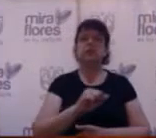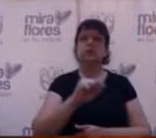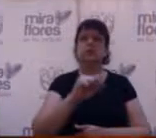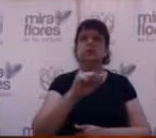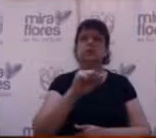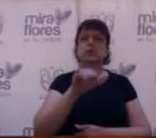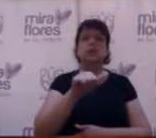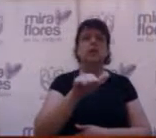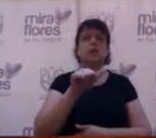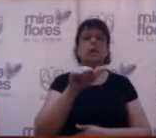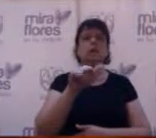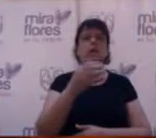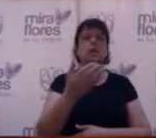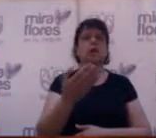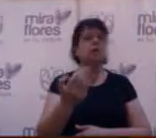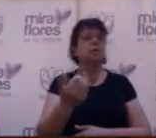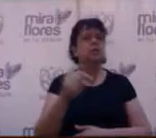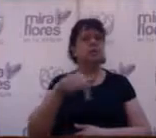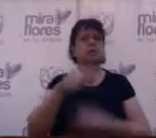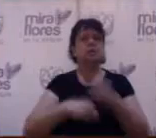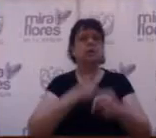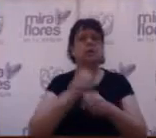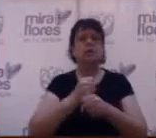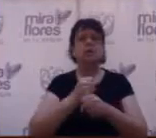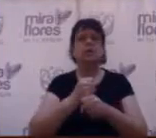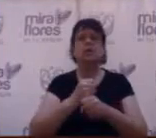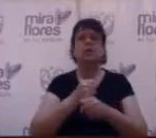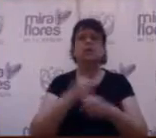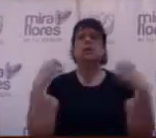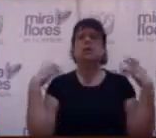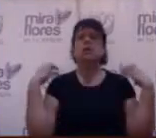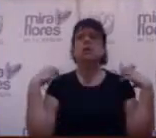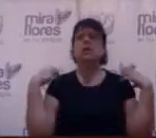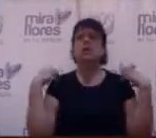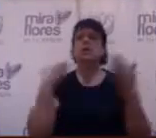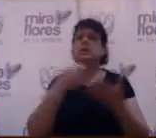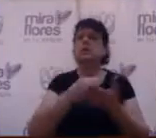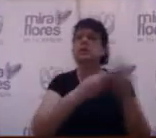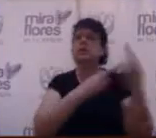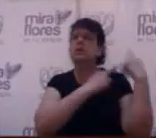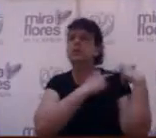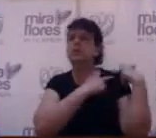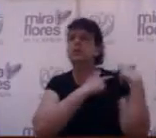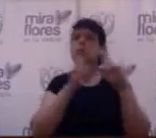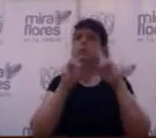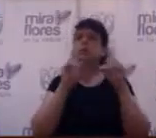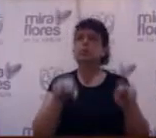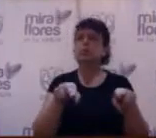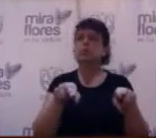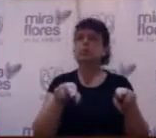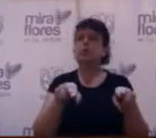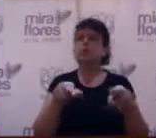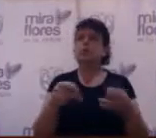347, 377 y 14 de este año, a través del cual la Gerencia de Administración Tributaria informa sobre los resultados de gestión al